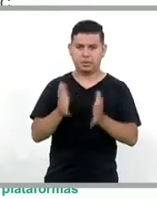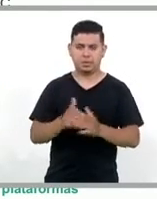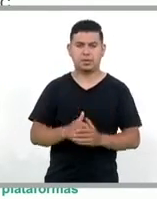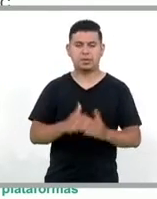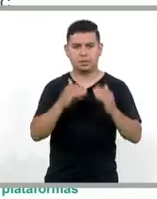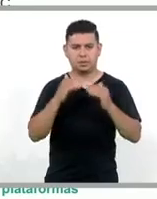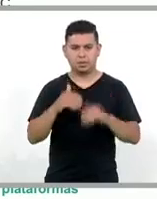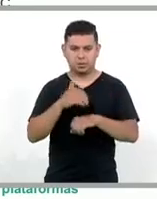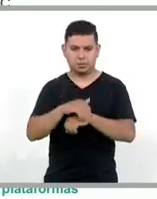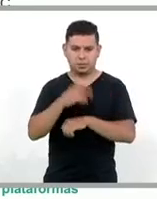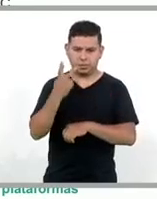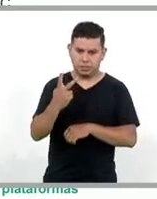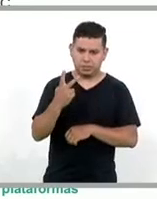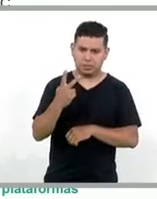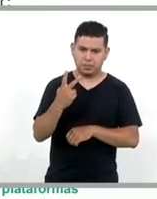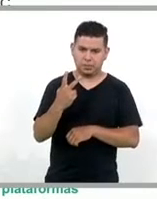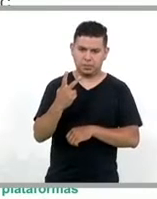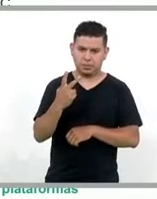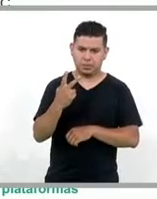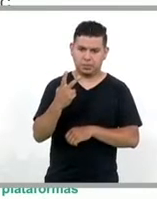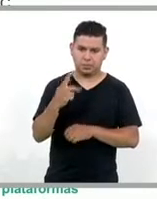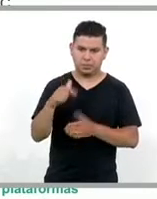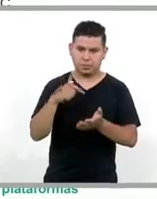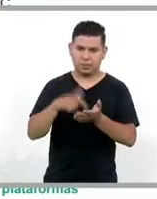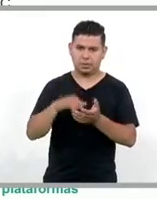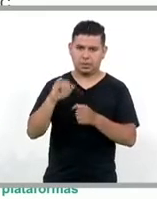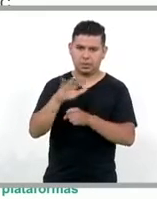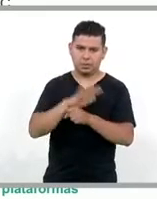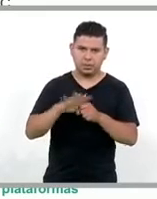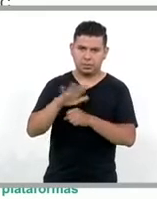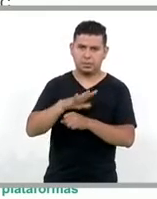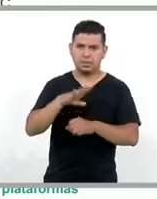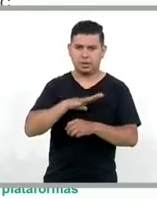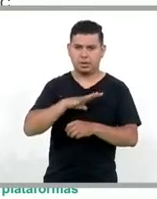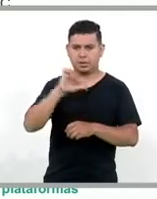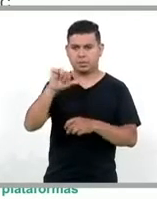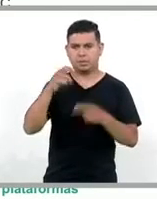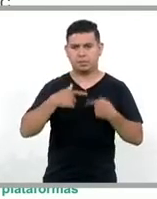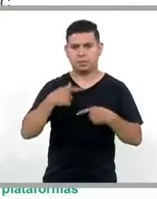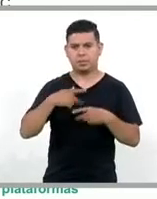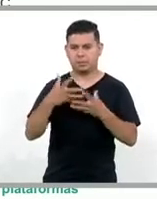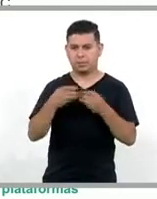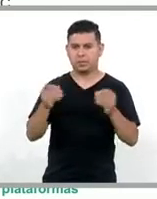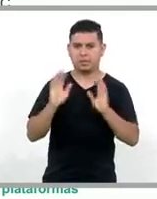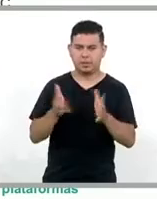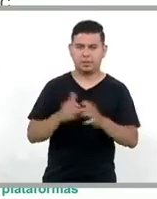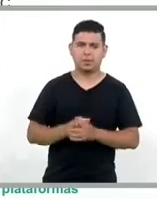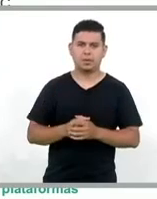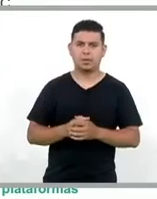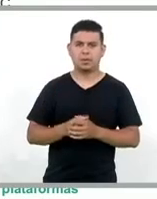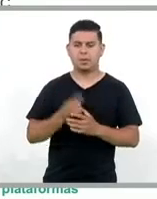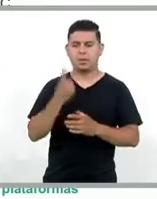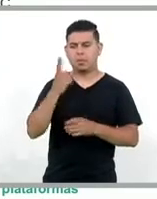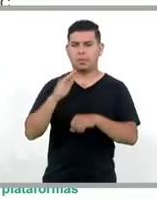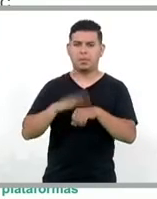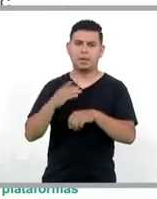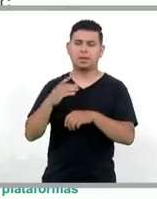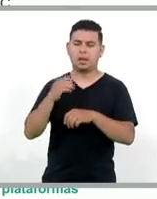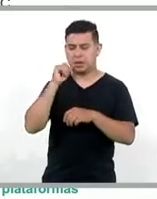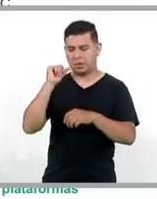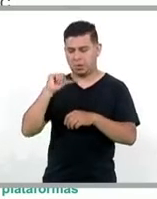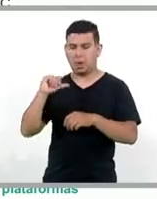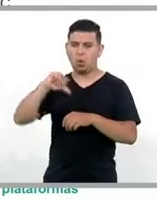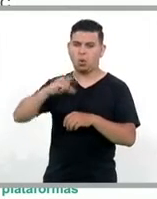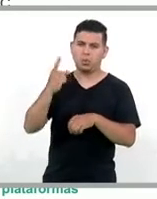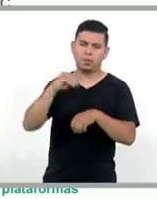jurisdicción número 2 que es el mismo tenemos 16 casos recuperados uno más que el día de ayer en la